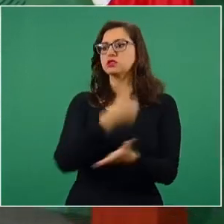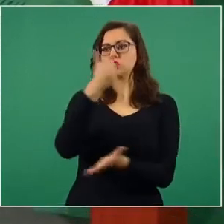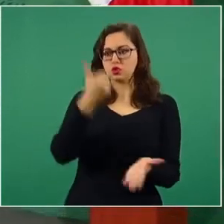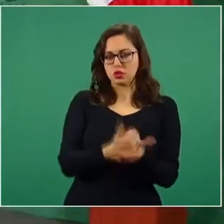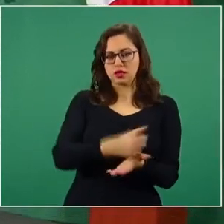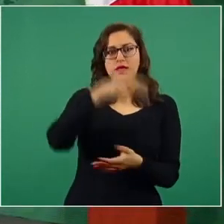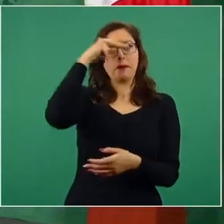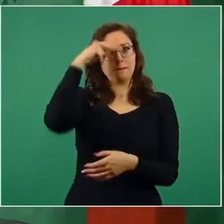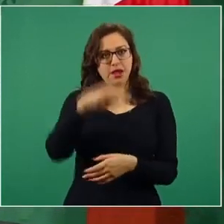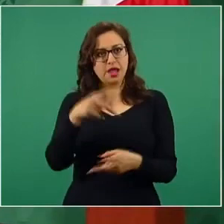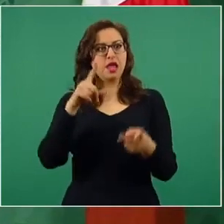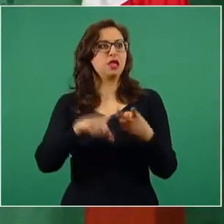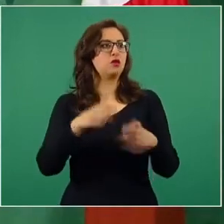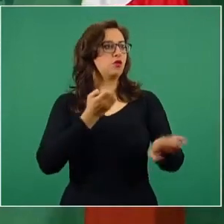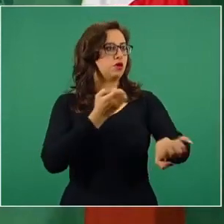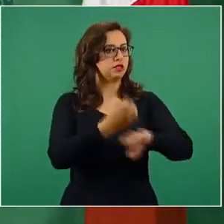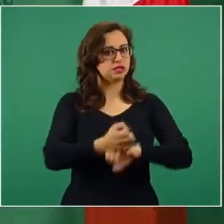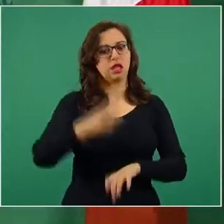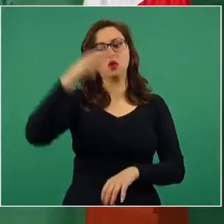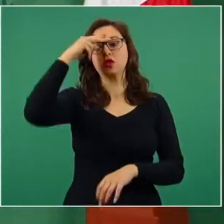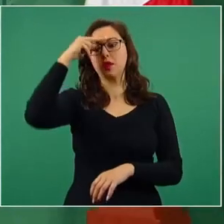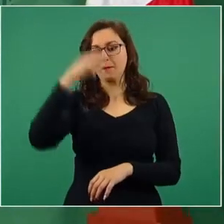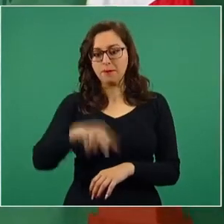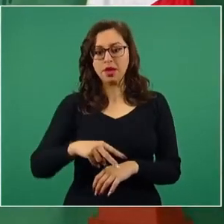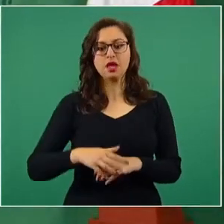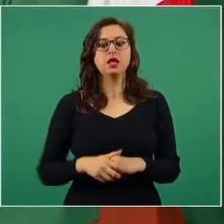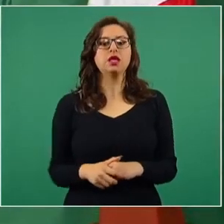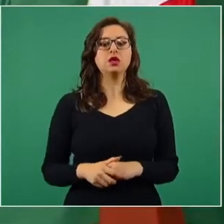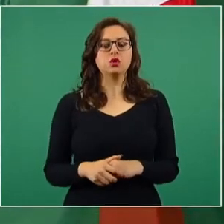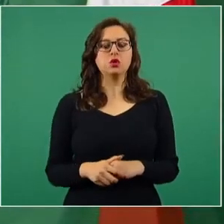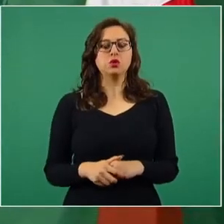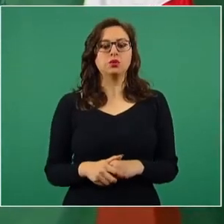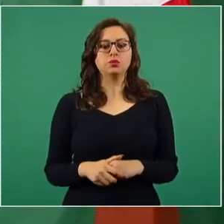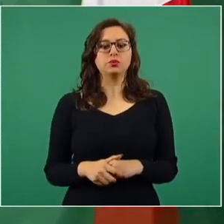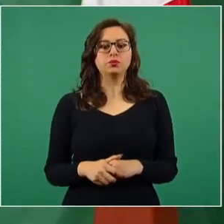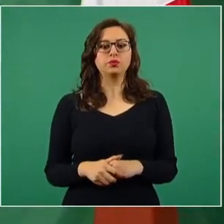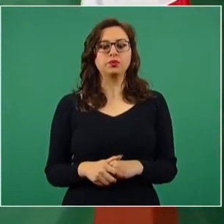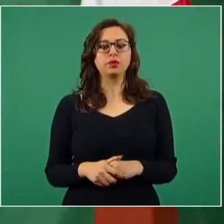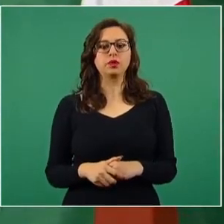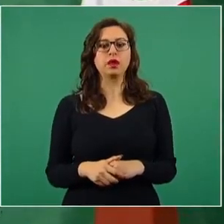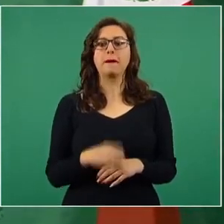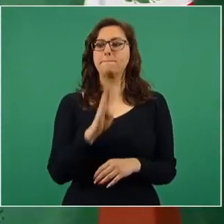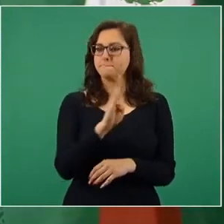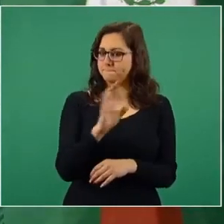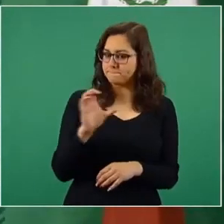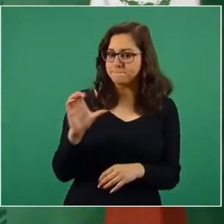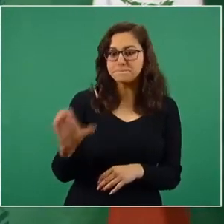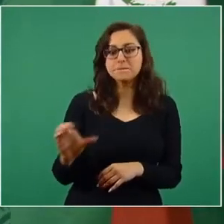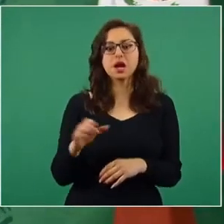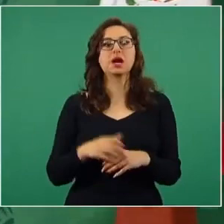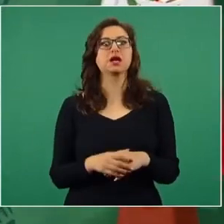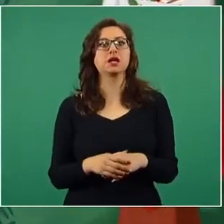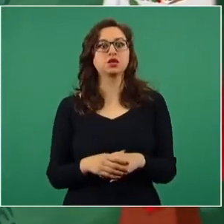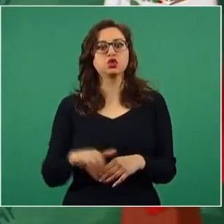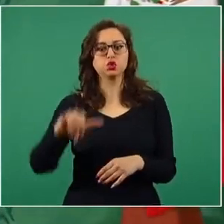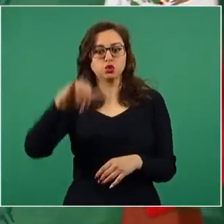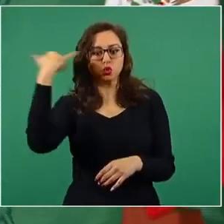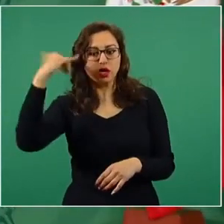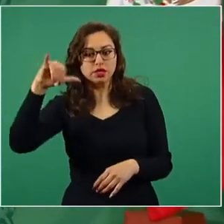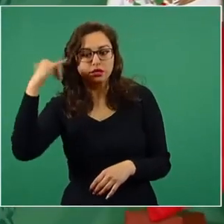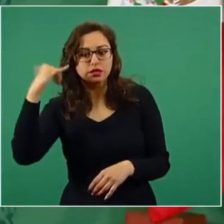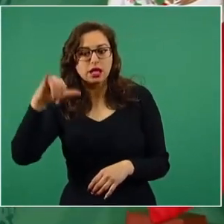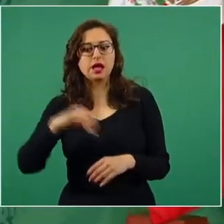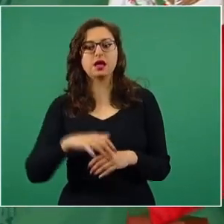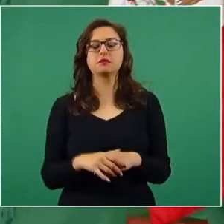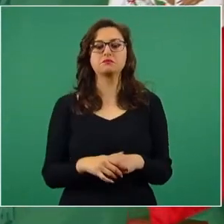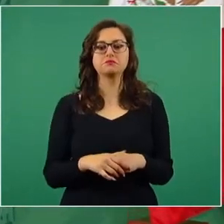el gobernador del Estado de México, el gobernador de Baja California, el gobernador de Yucatán, el